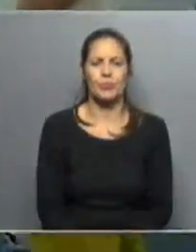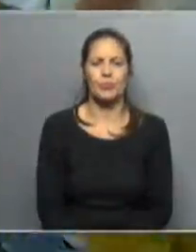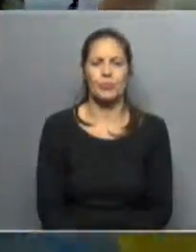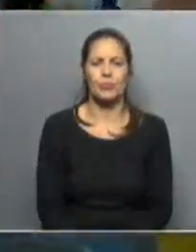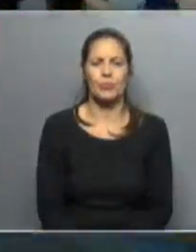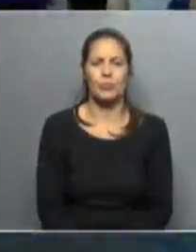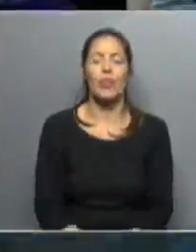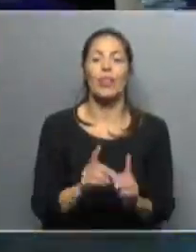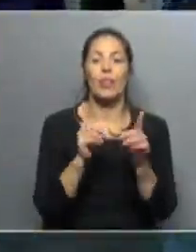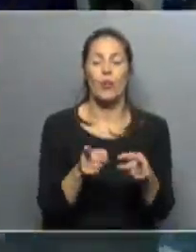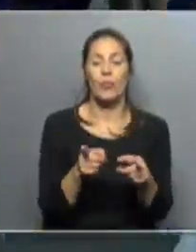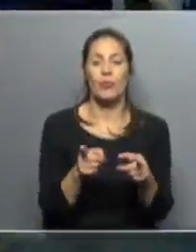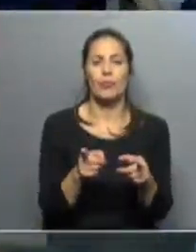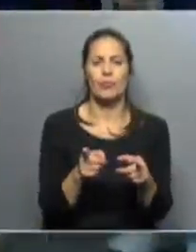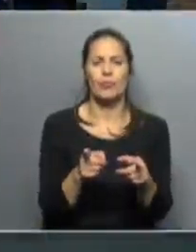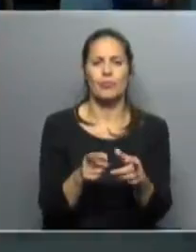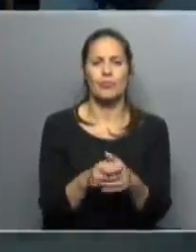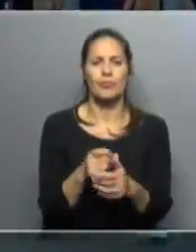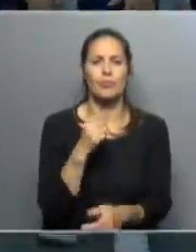Y bueno, también